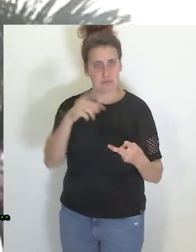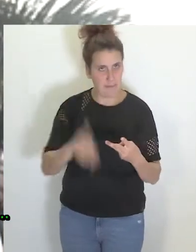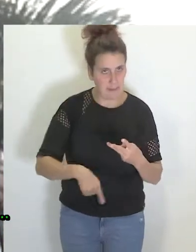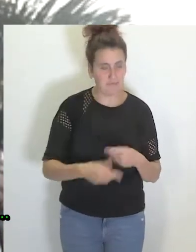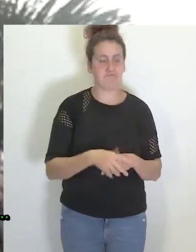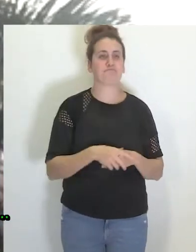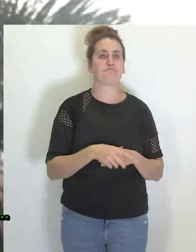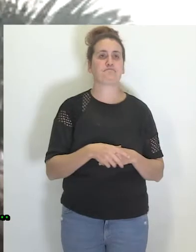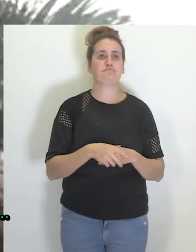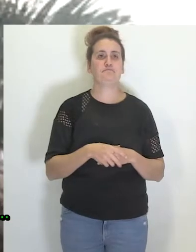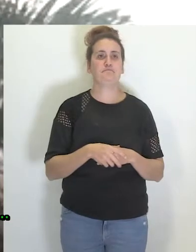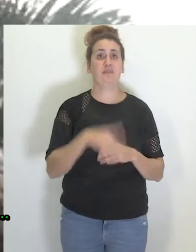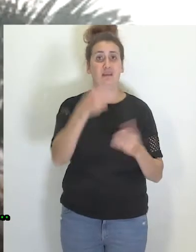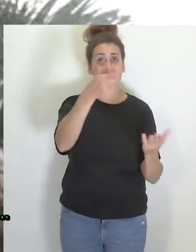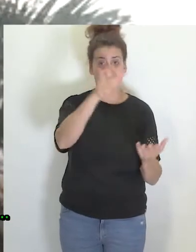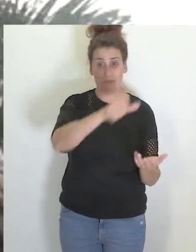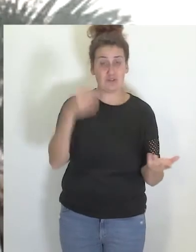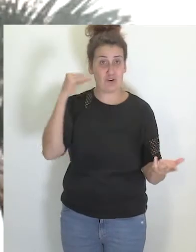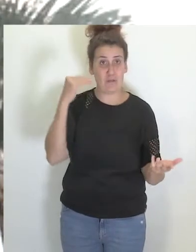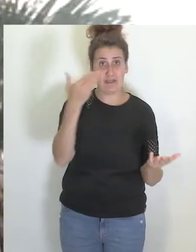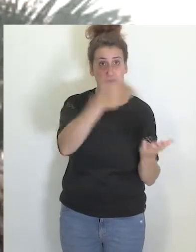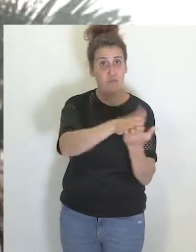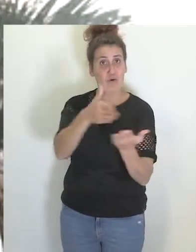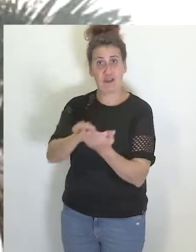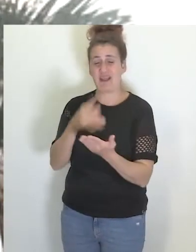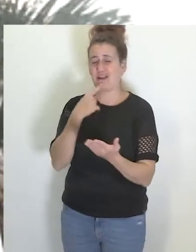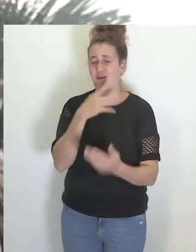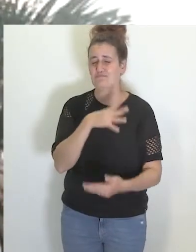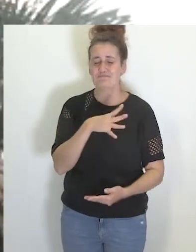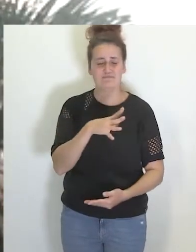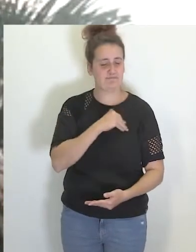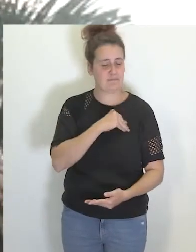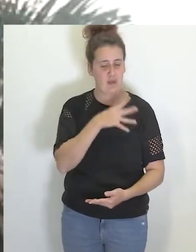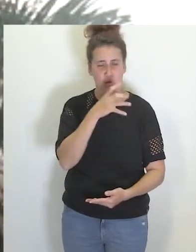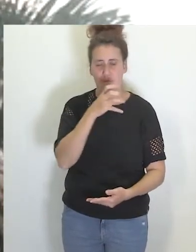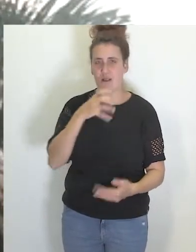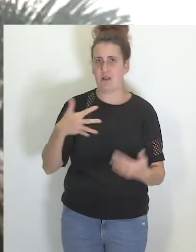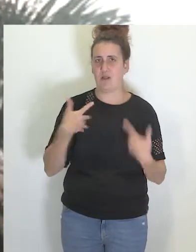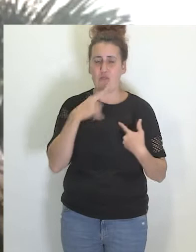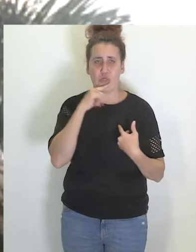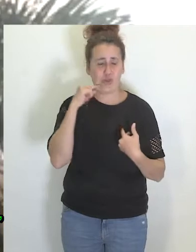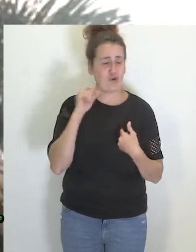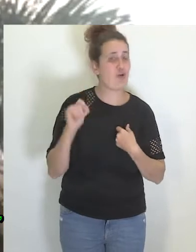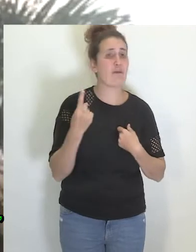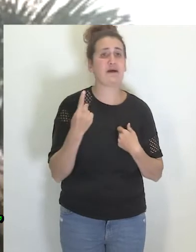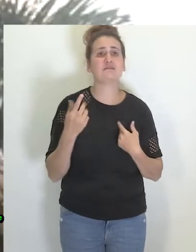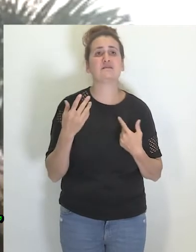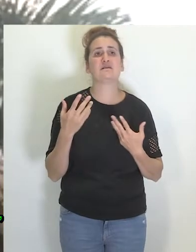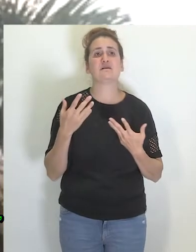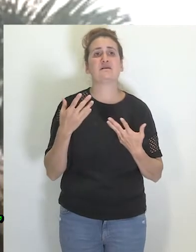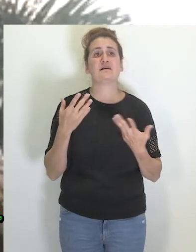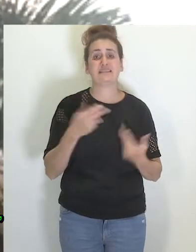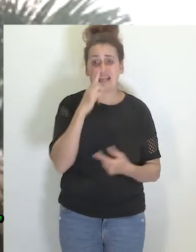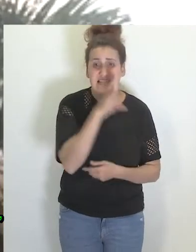pecho y morían. Y lo más lamentable, triste, doloroso de esto también es